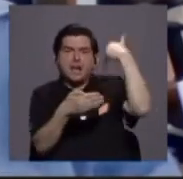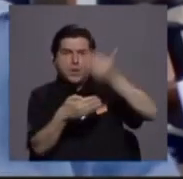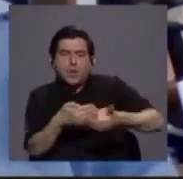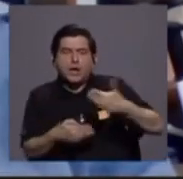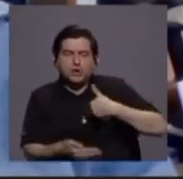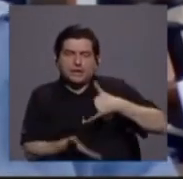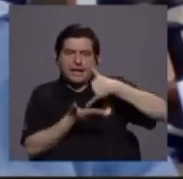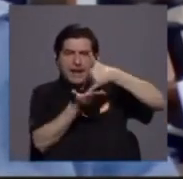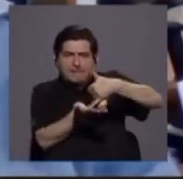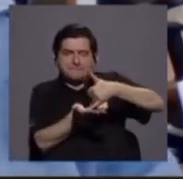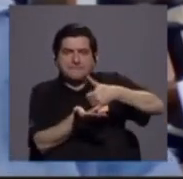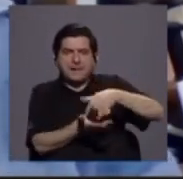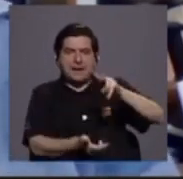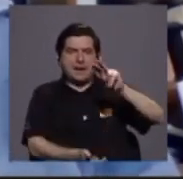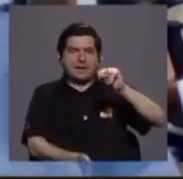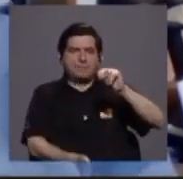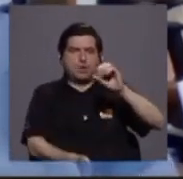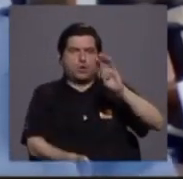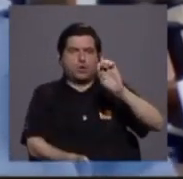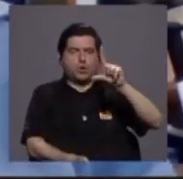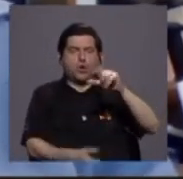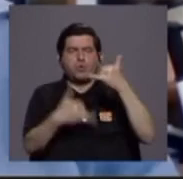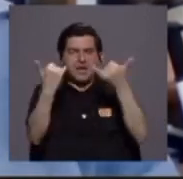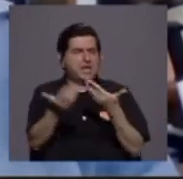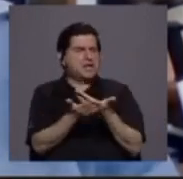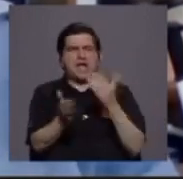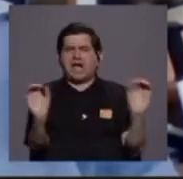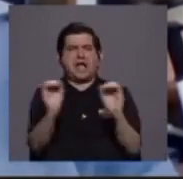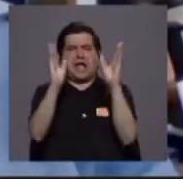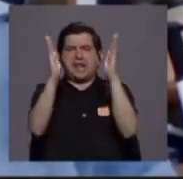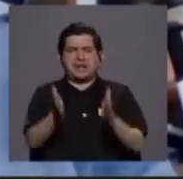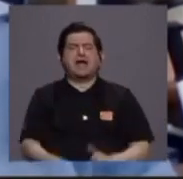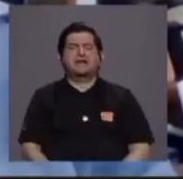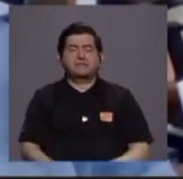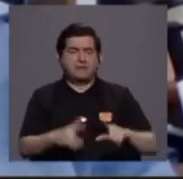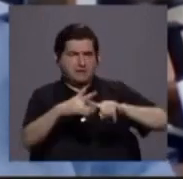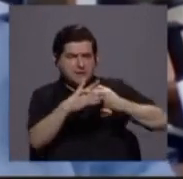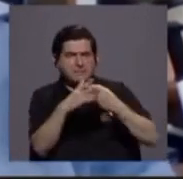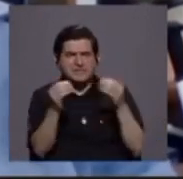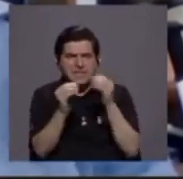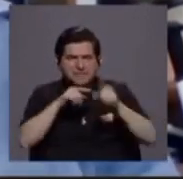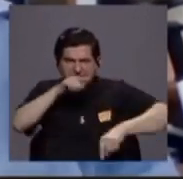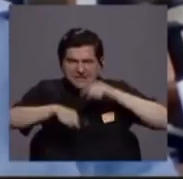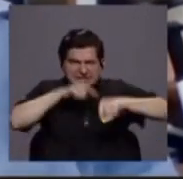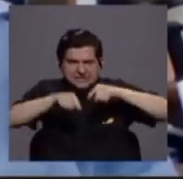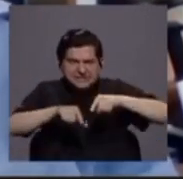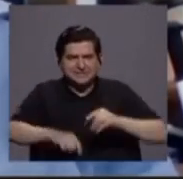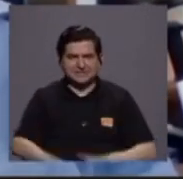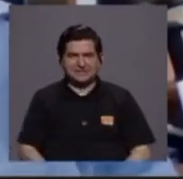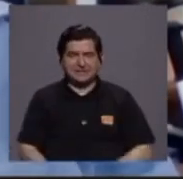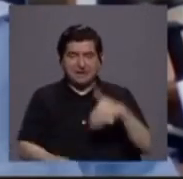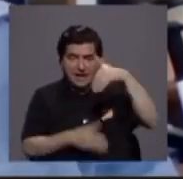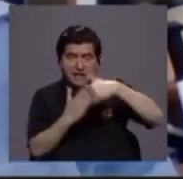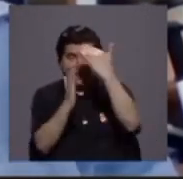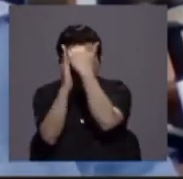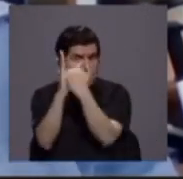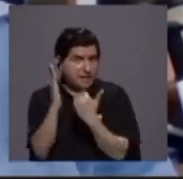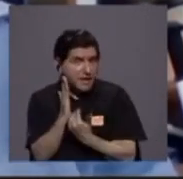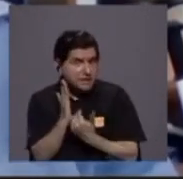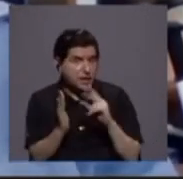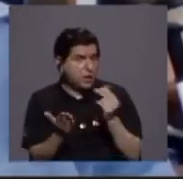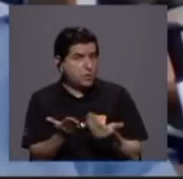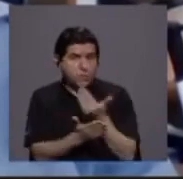obtuvieron el premio Nobel y ya no tenían que demostrarle nada a nadie y empezaron a ser más críticos. Dentro de esta lista, aunque no es de